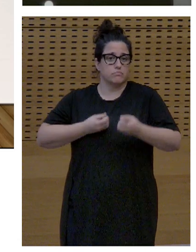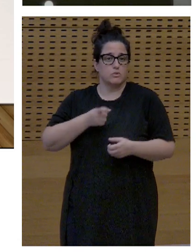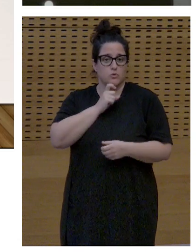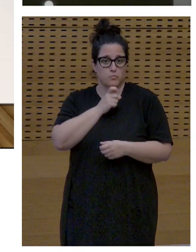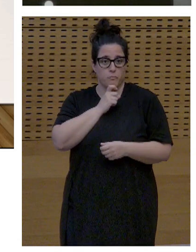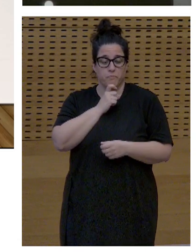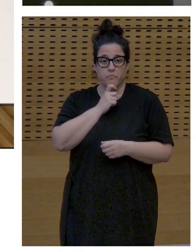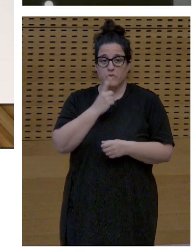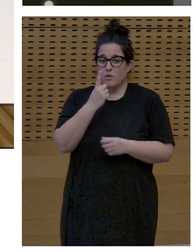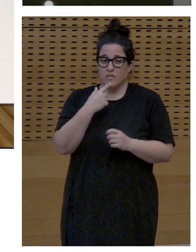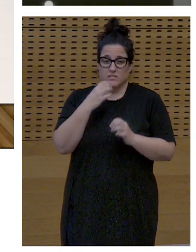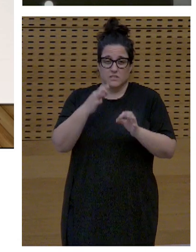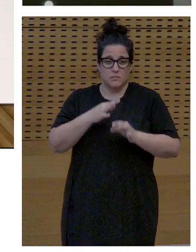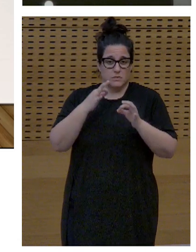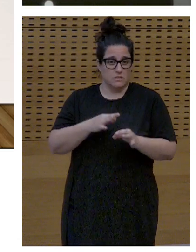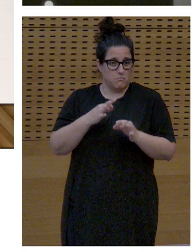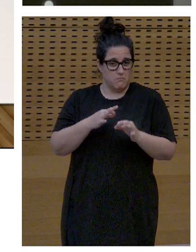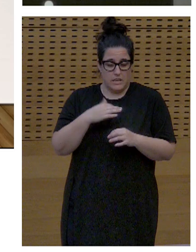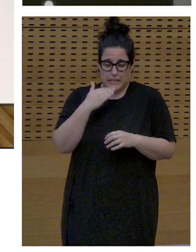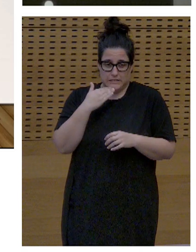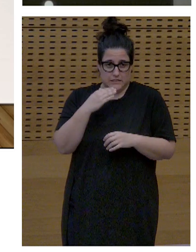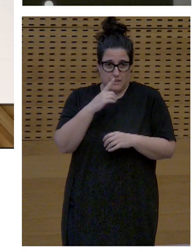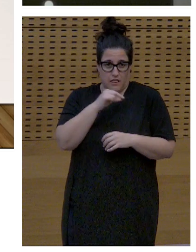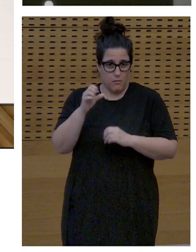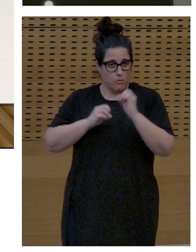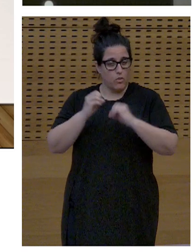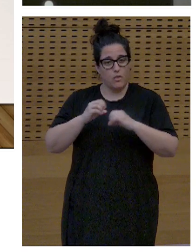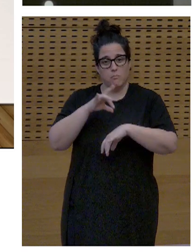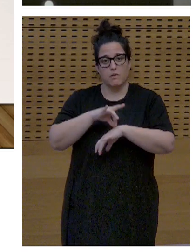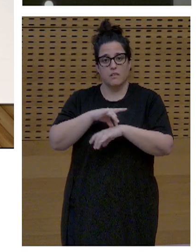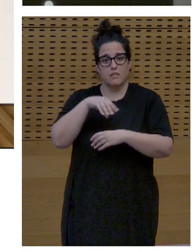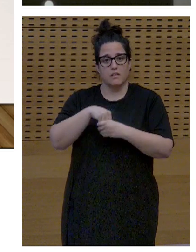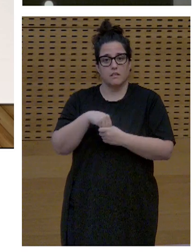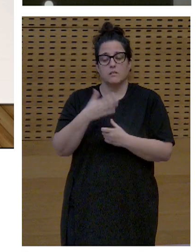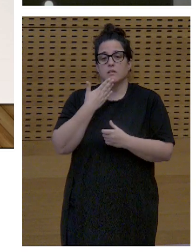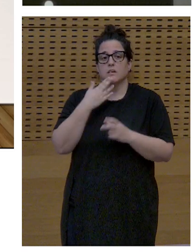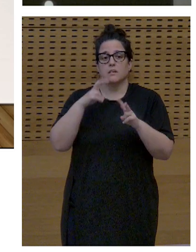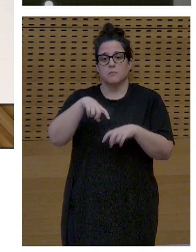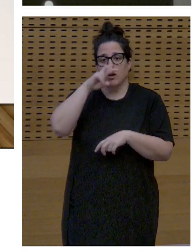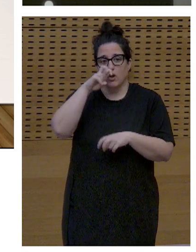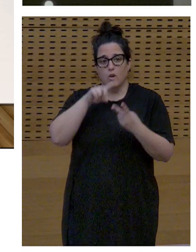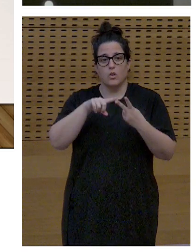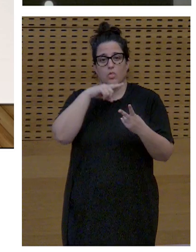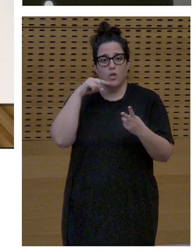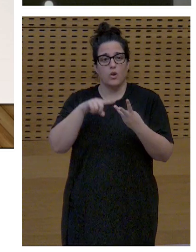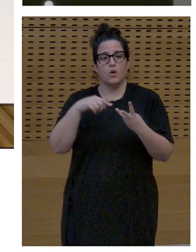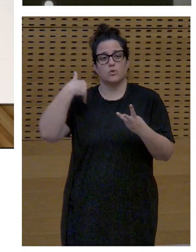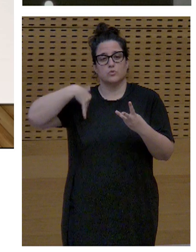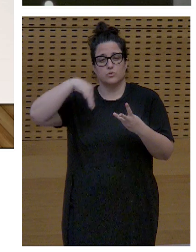los pacientes. El dolor, los defectos del olfato, la